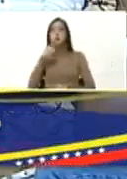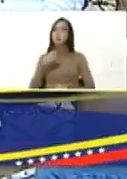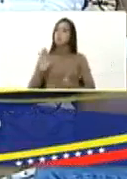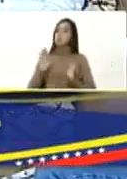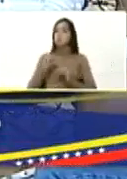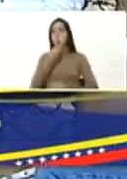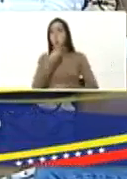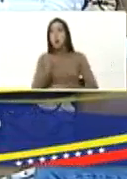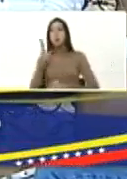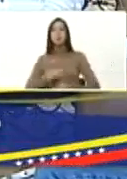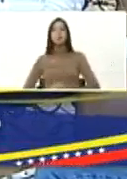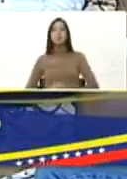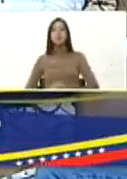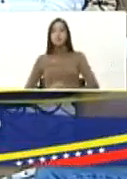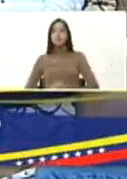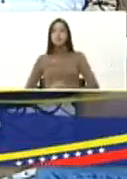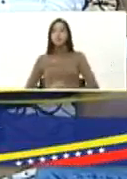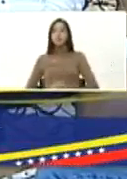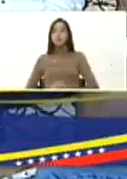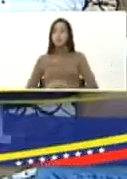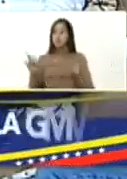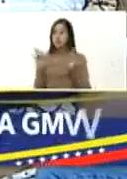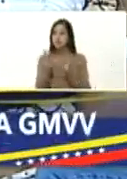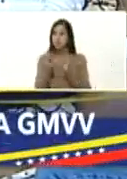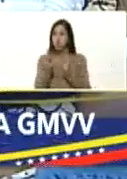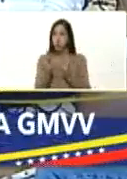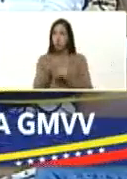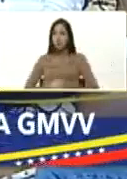Bueno, vamos a dar el pase